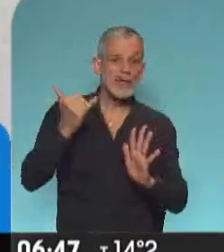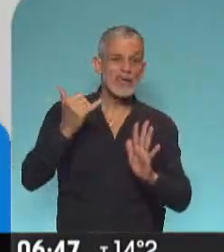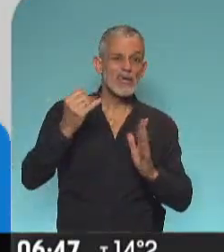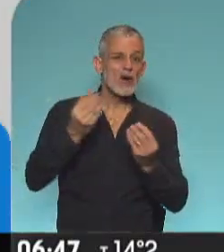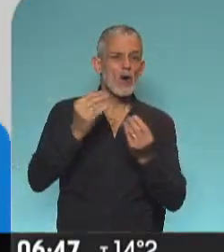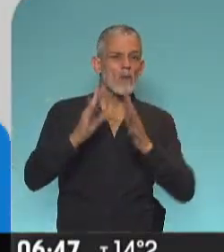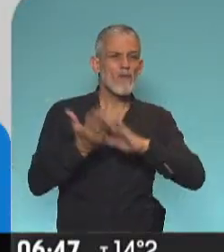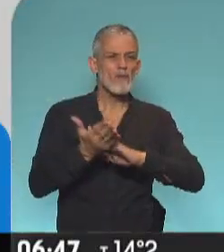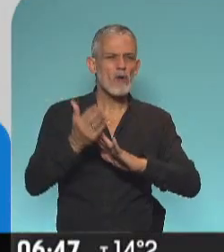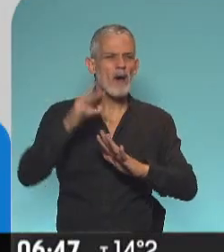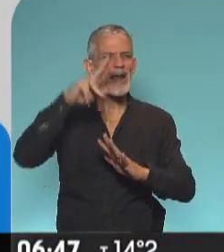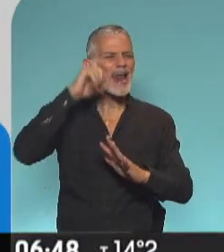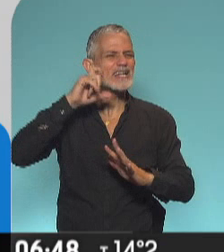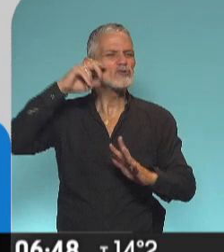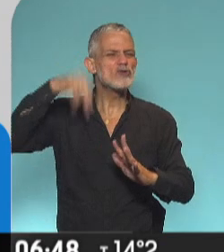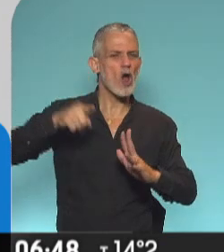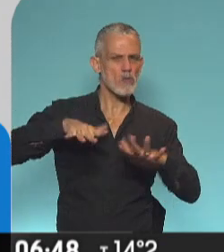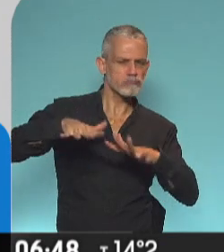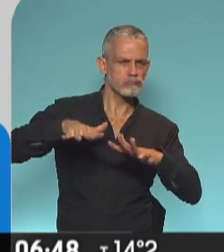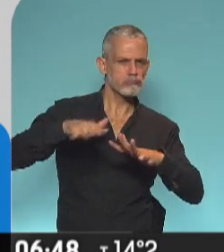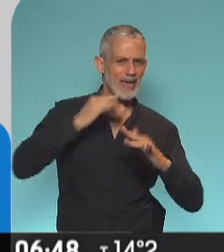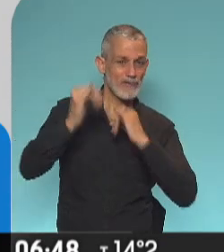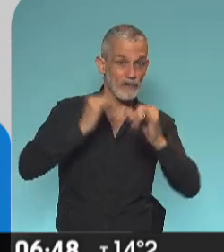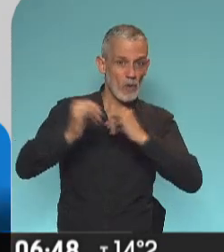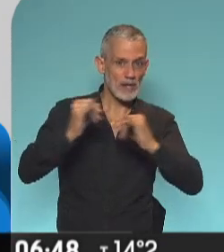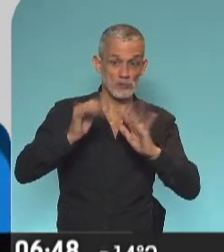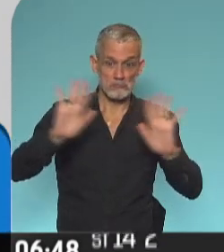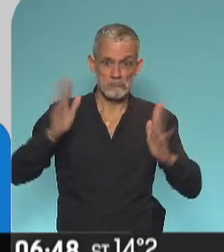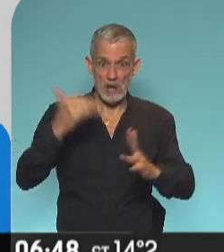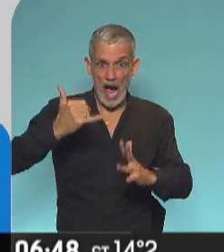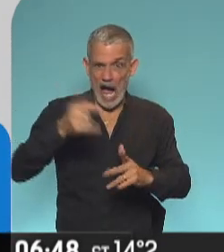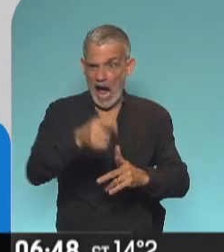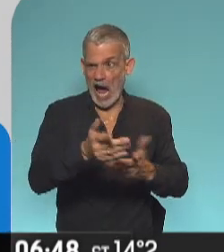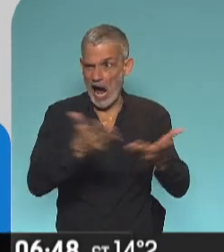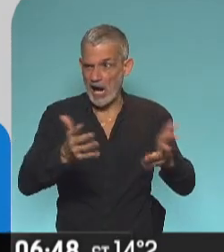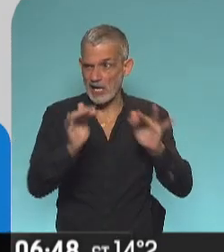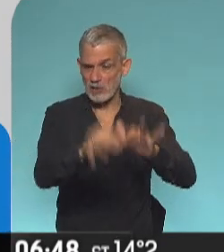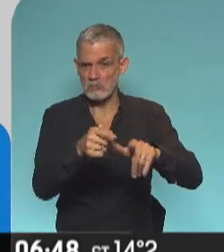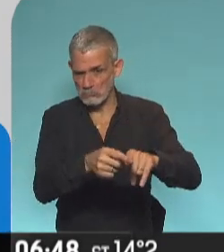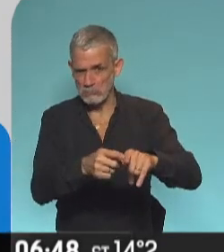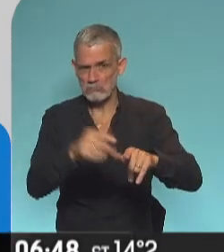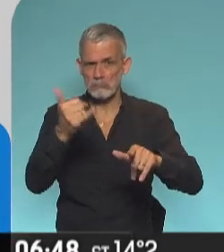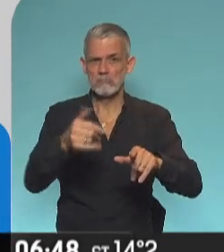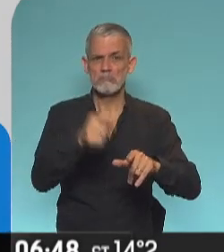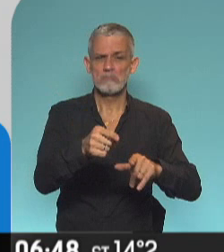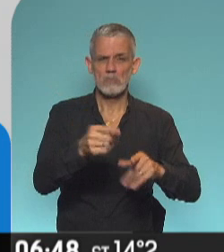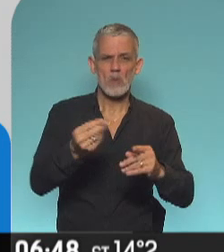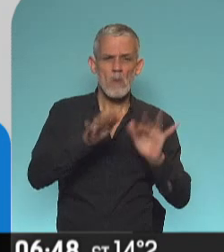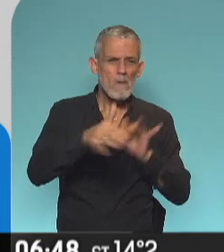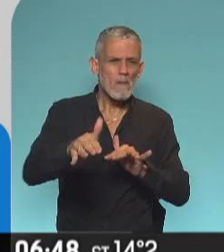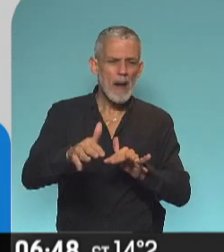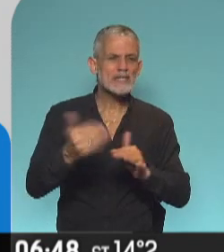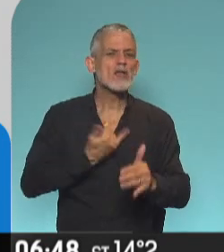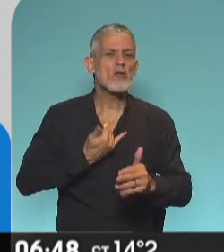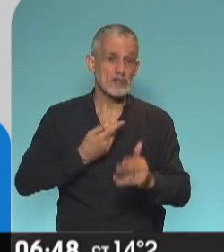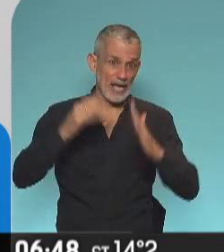reacción, esa fue la palabra puntual, la reacción informativa a un hecho que se estaba produciendo, porque de hecho, bueno, también parte de las marchas se realizaron